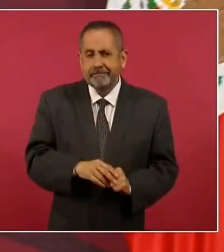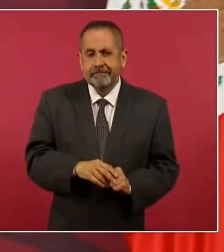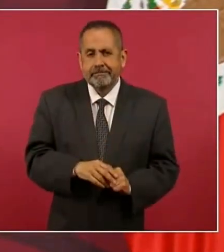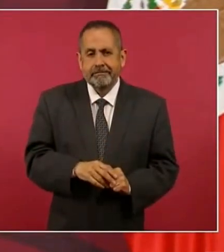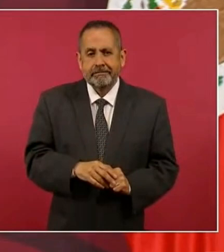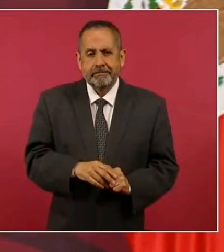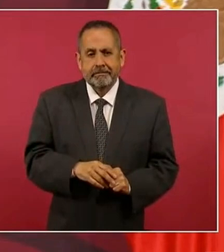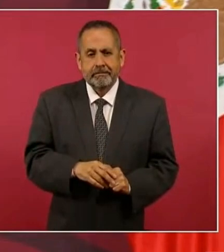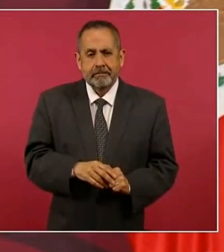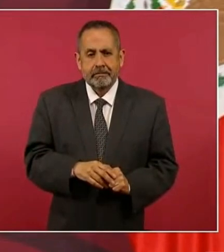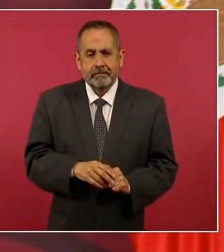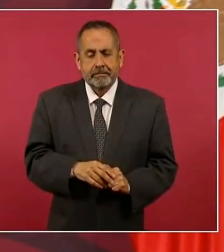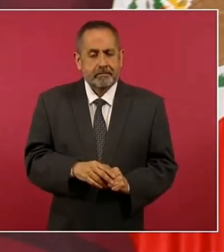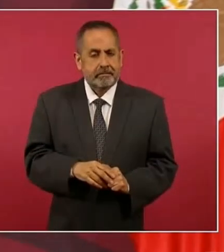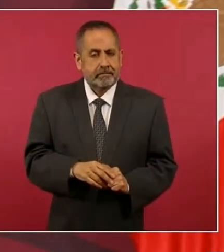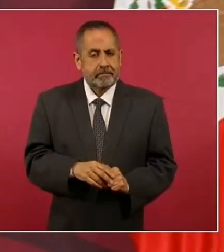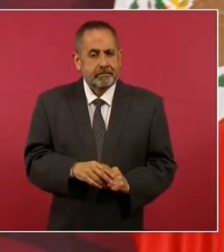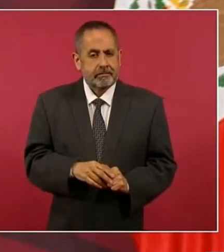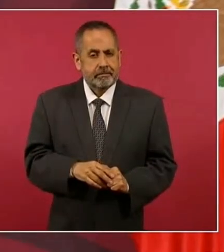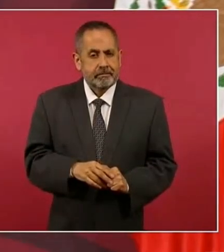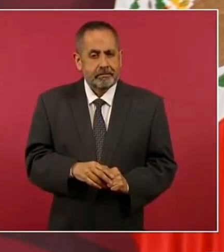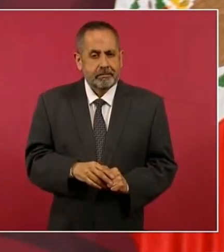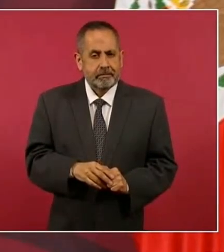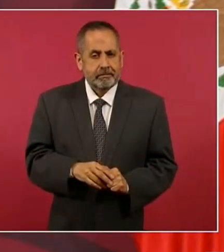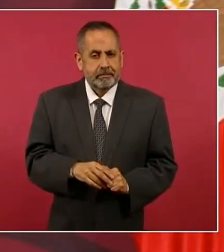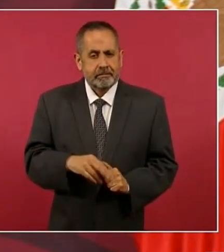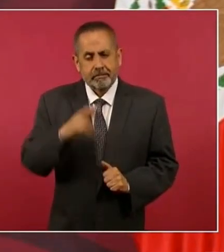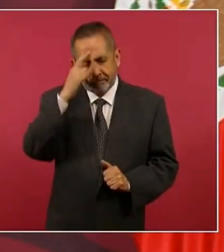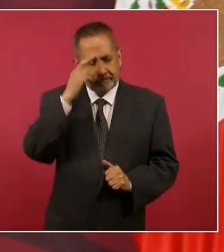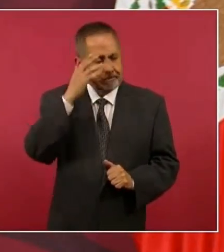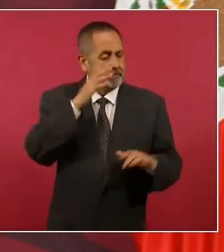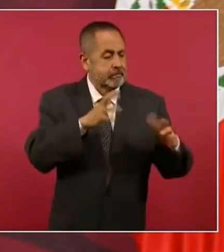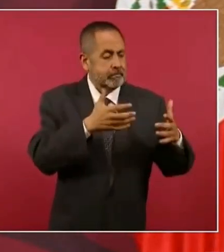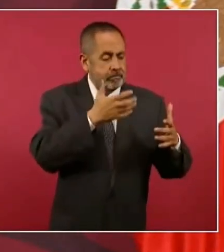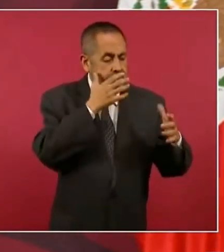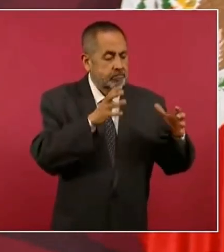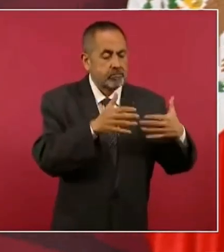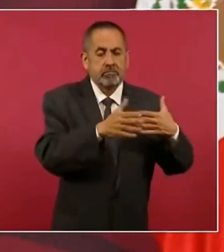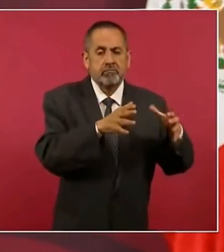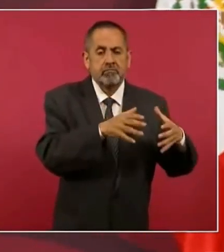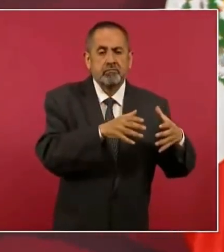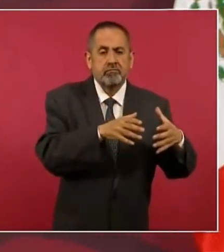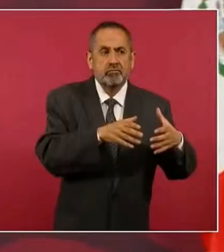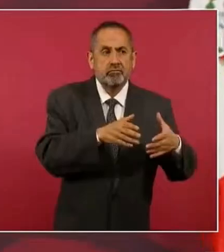de una invasión y de que los conservadores